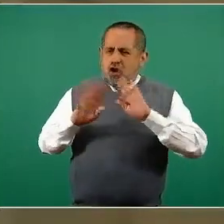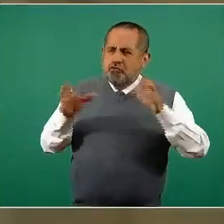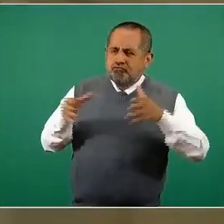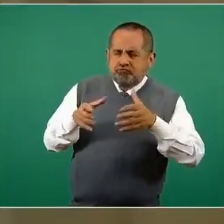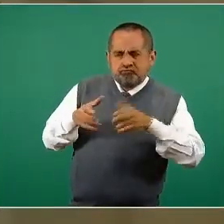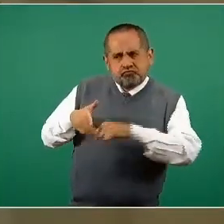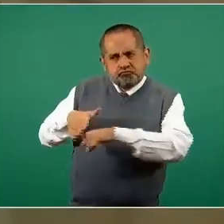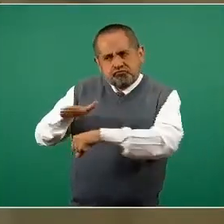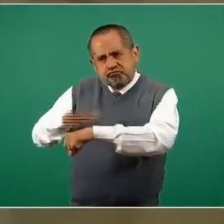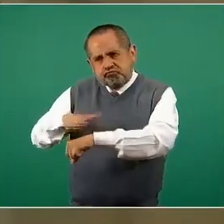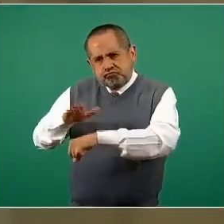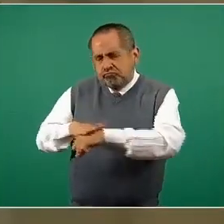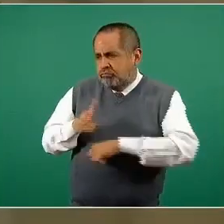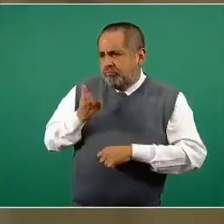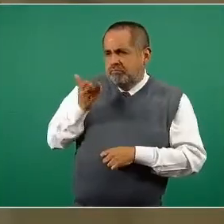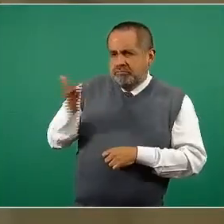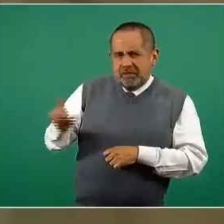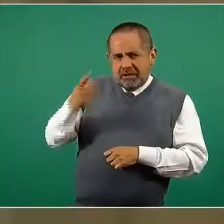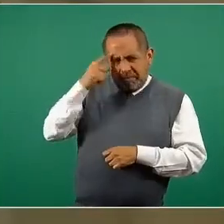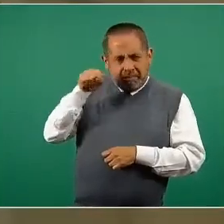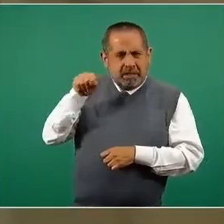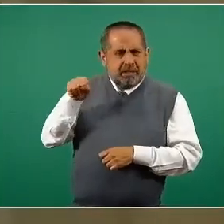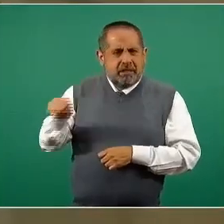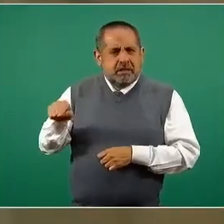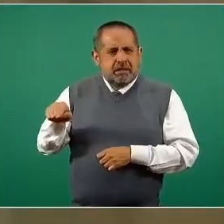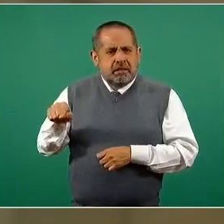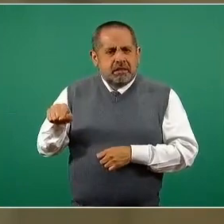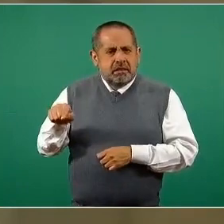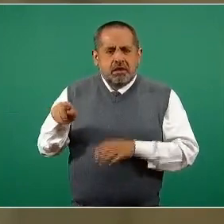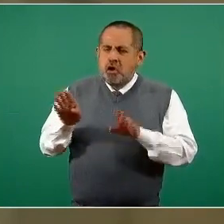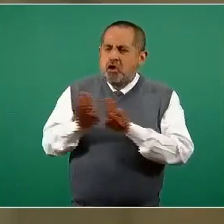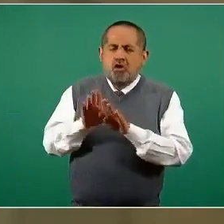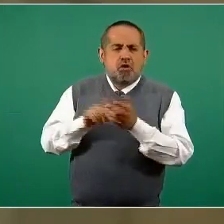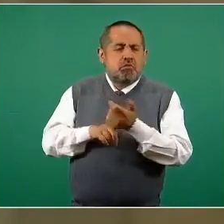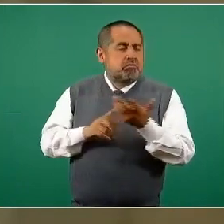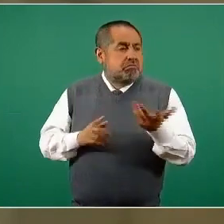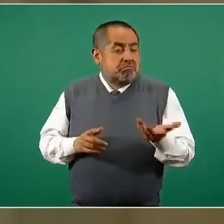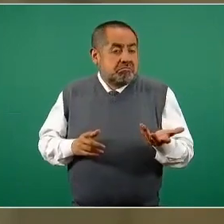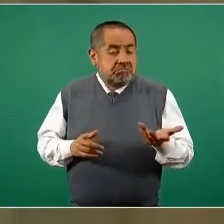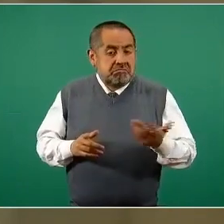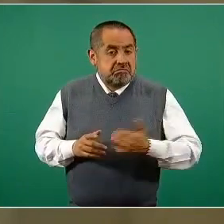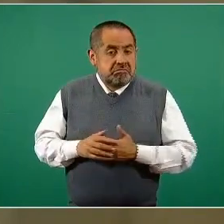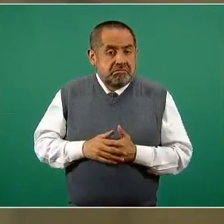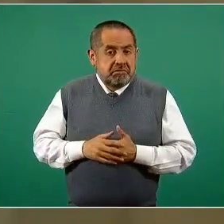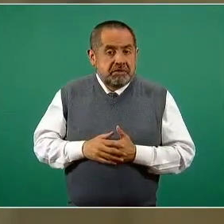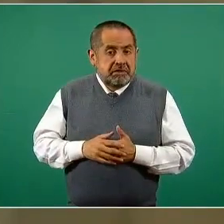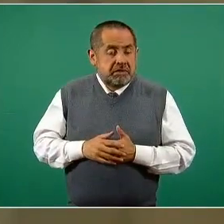se les pueda hacer una solicitud a través de nuestros,